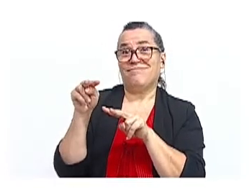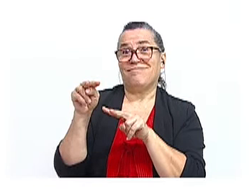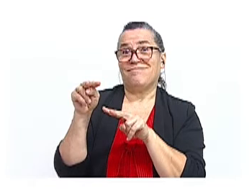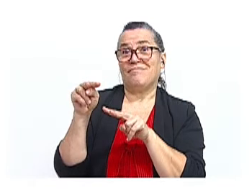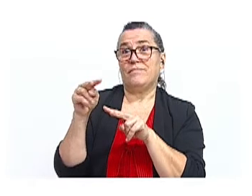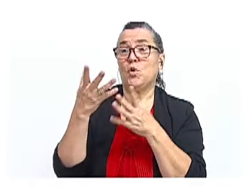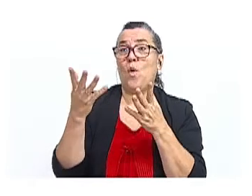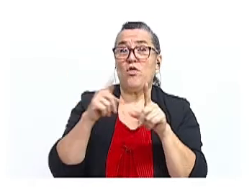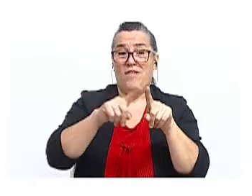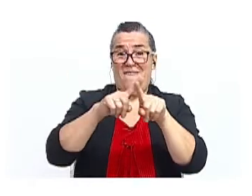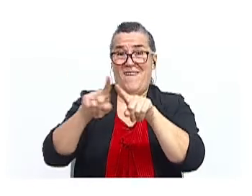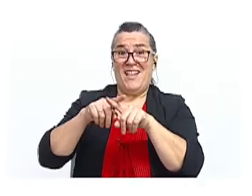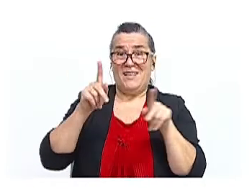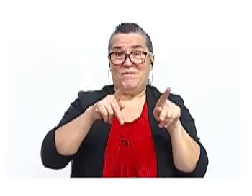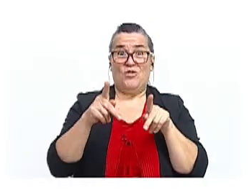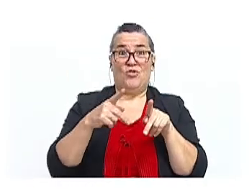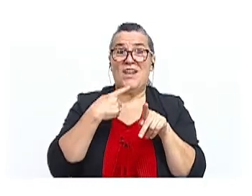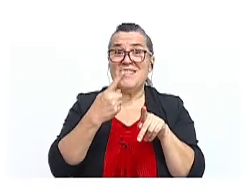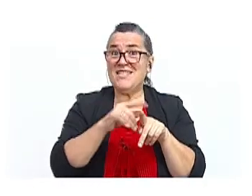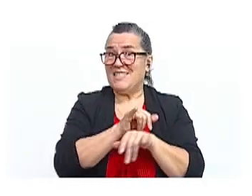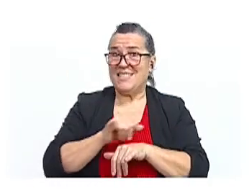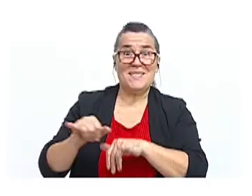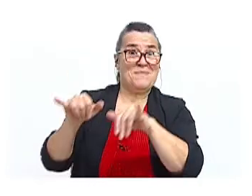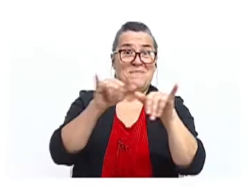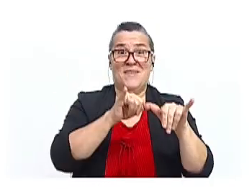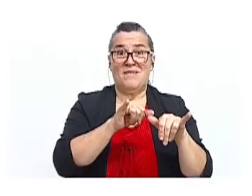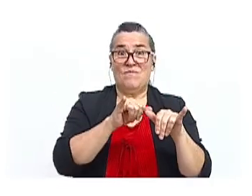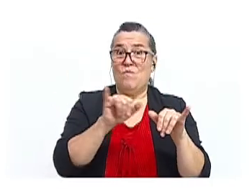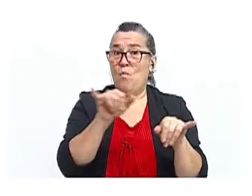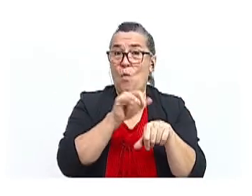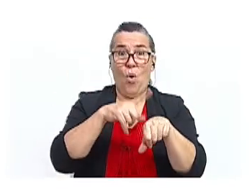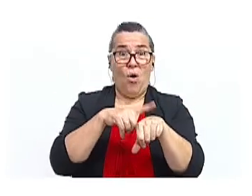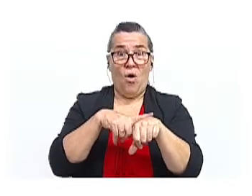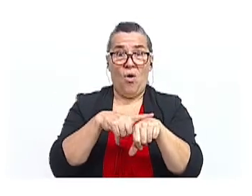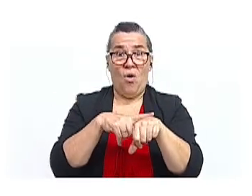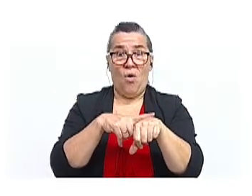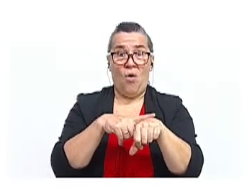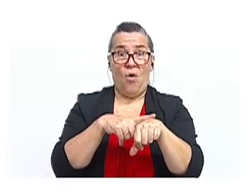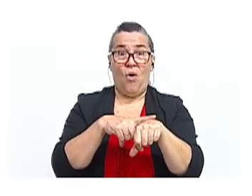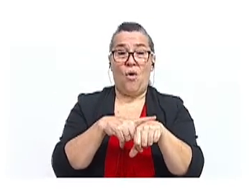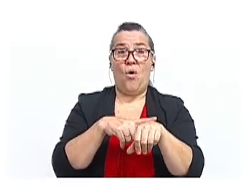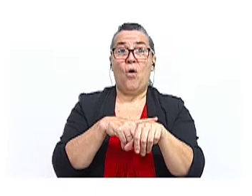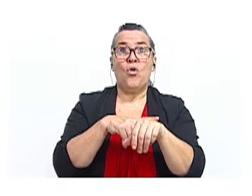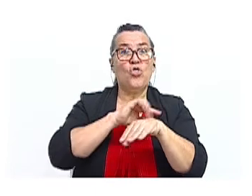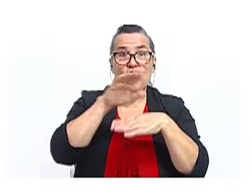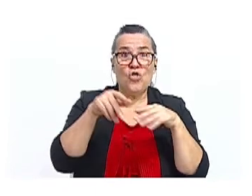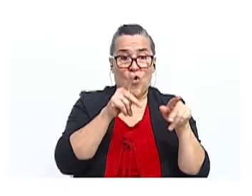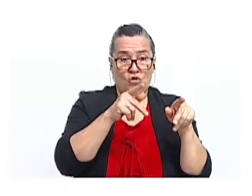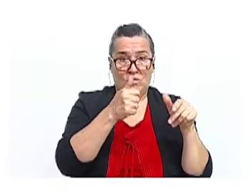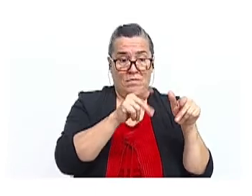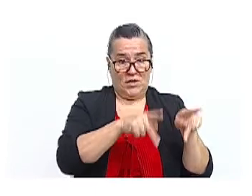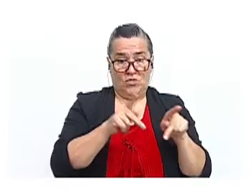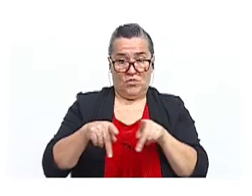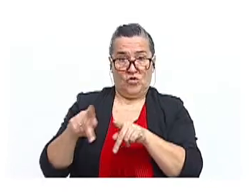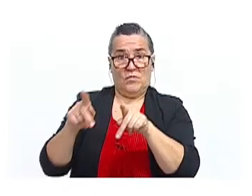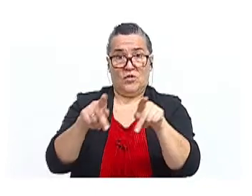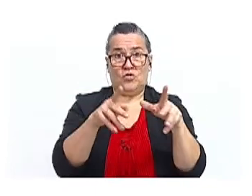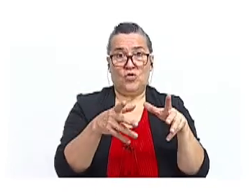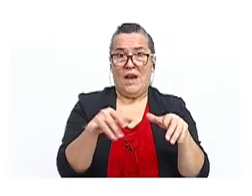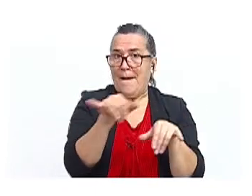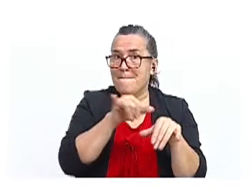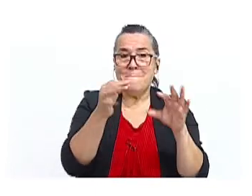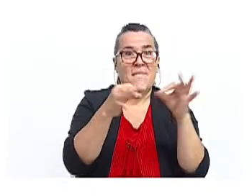Cuando varios personajes se expresan al unísono, es decir, en un mismo momento, una misma